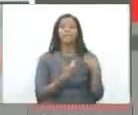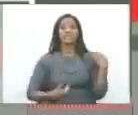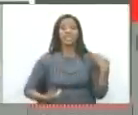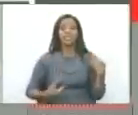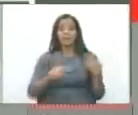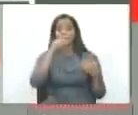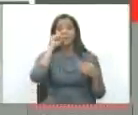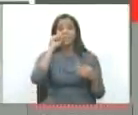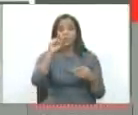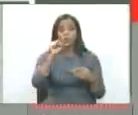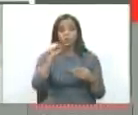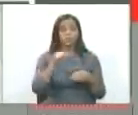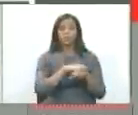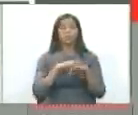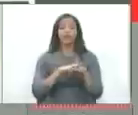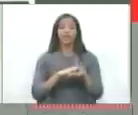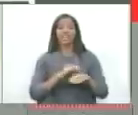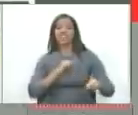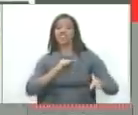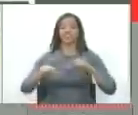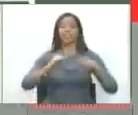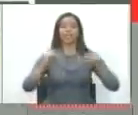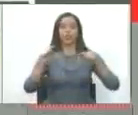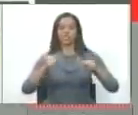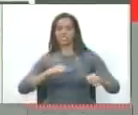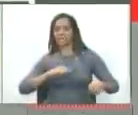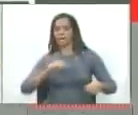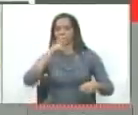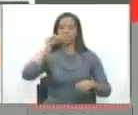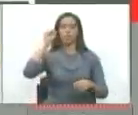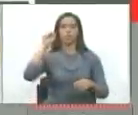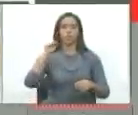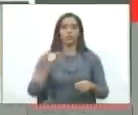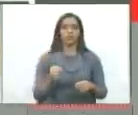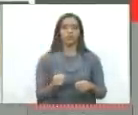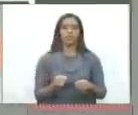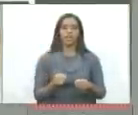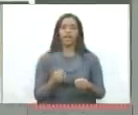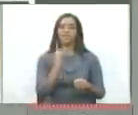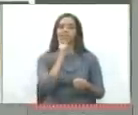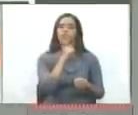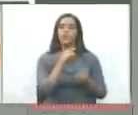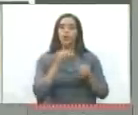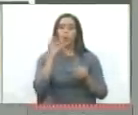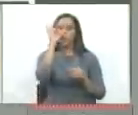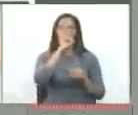Maduro, que el dictador del régimen de Maduro lo había llamado Porky.